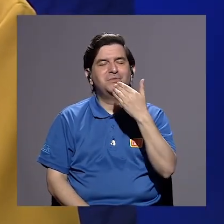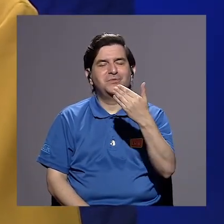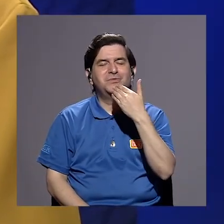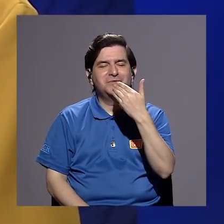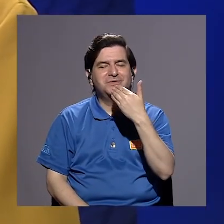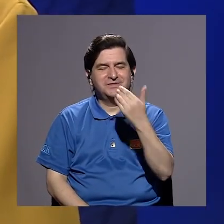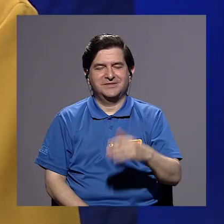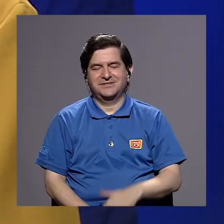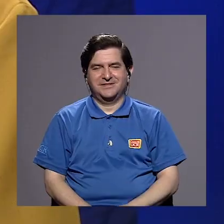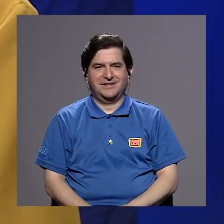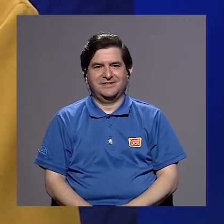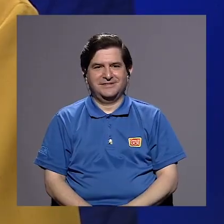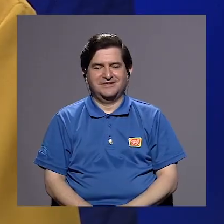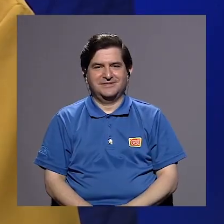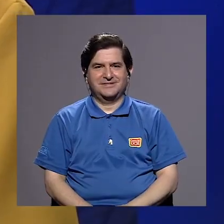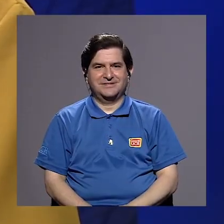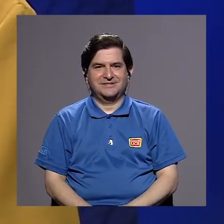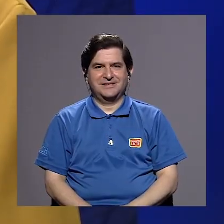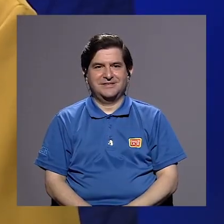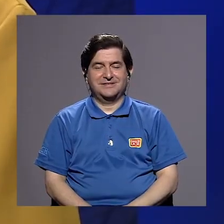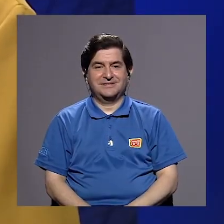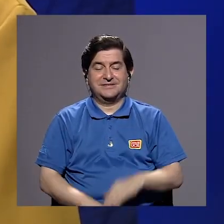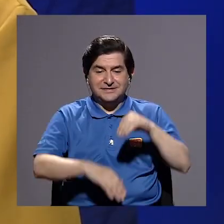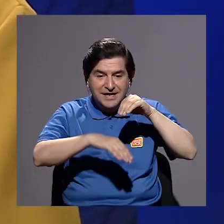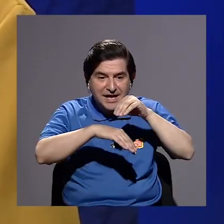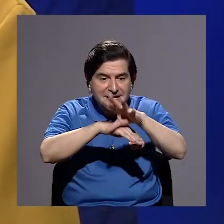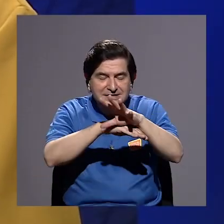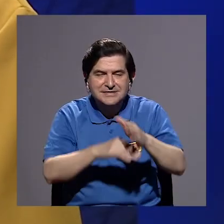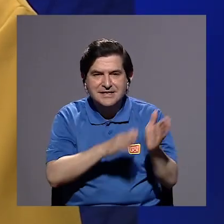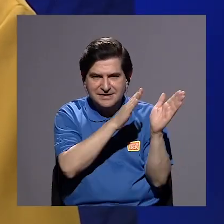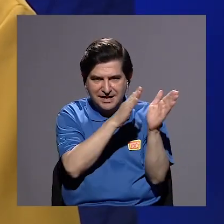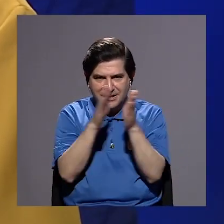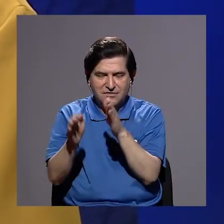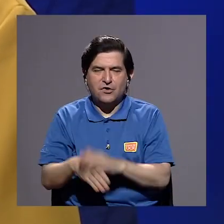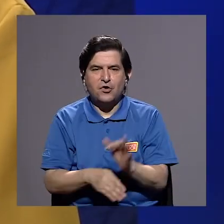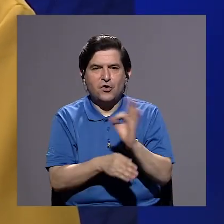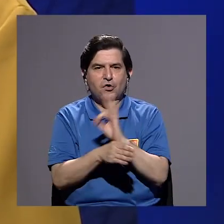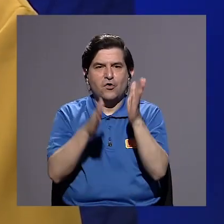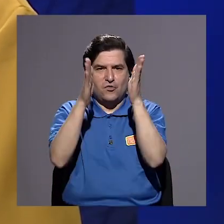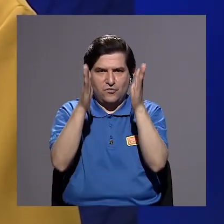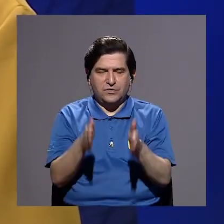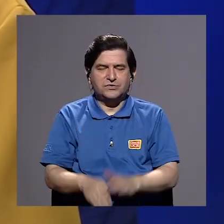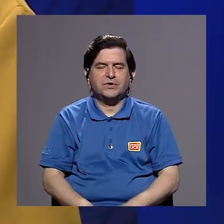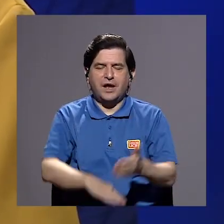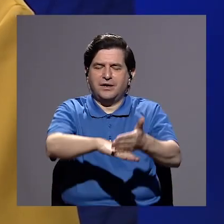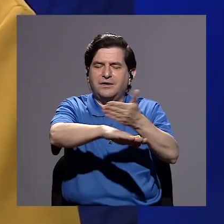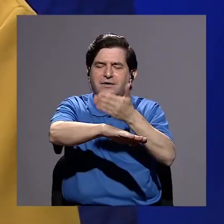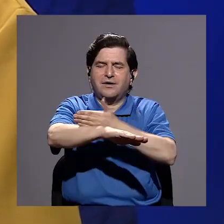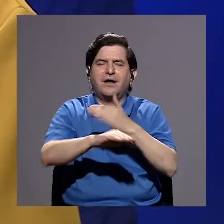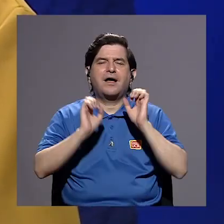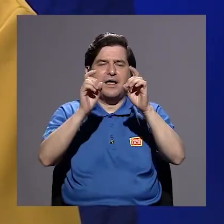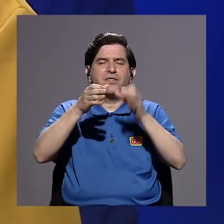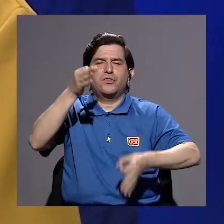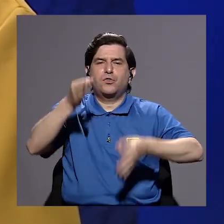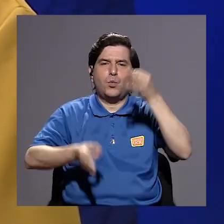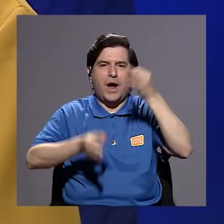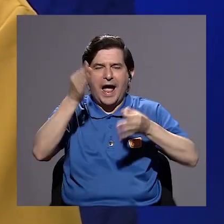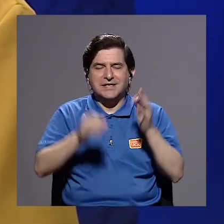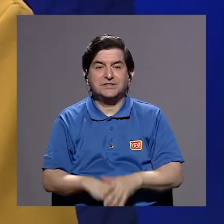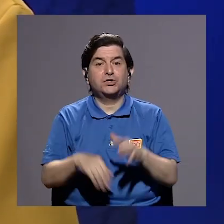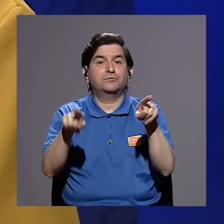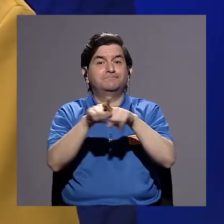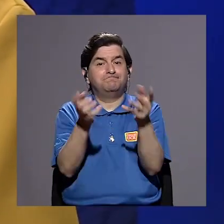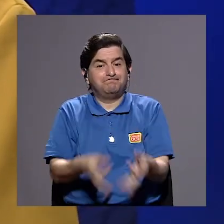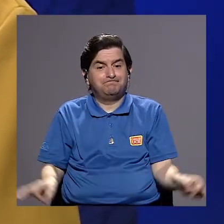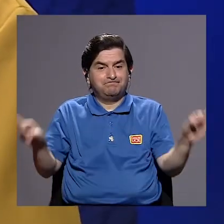doña Cristina. Incidir en la formación de funcionarios, mejorar la educación jurídica,